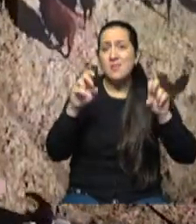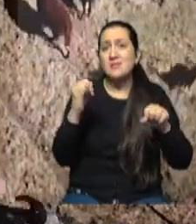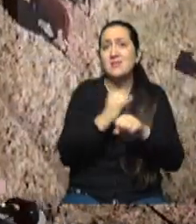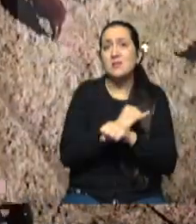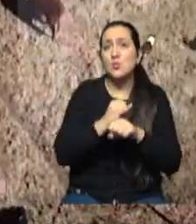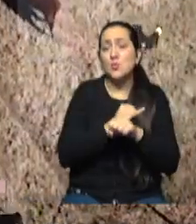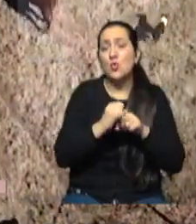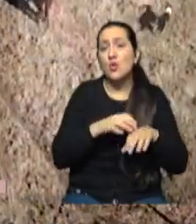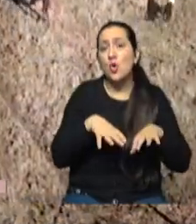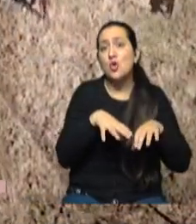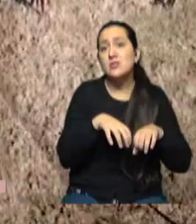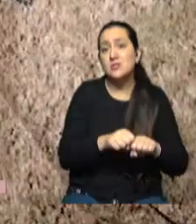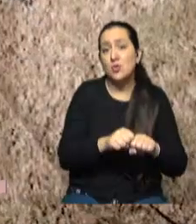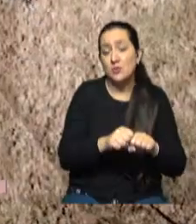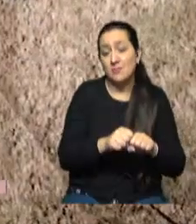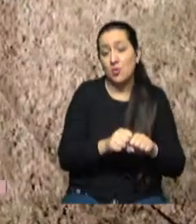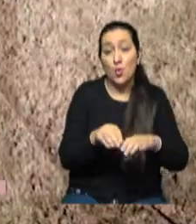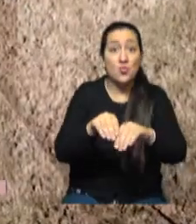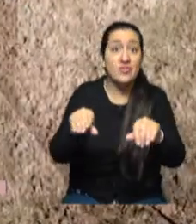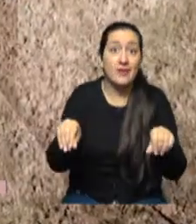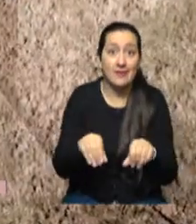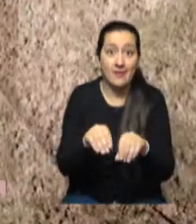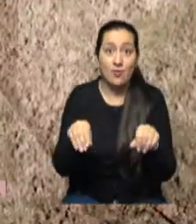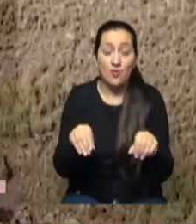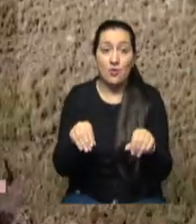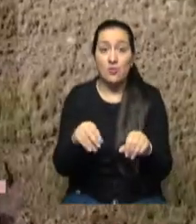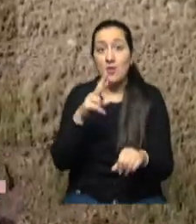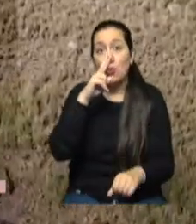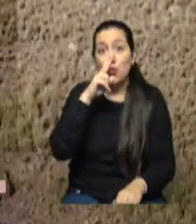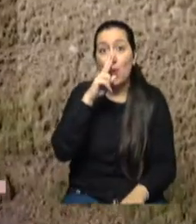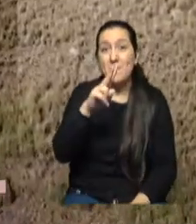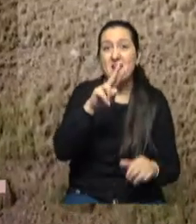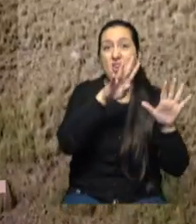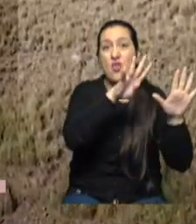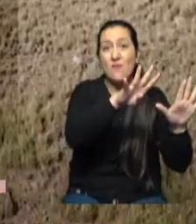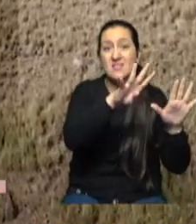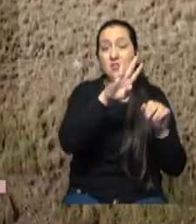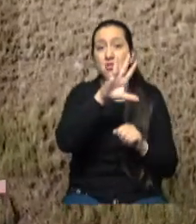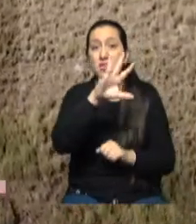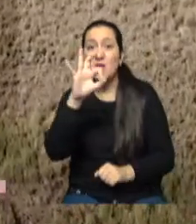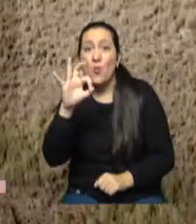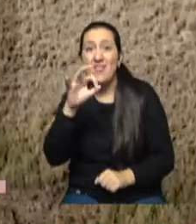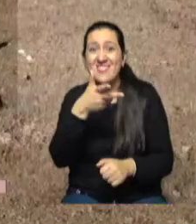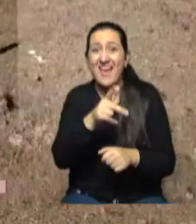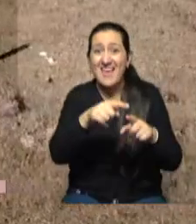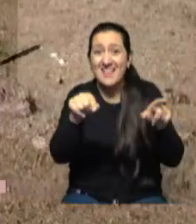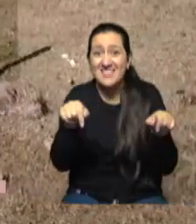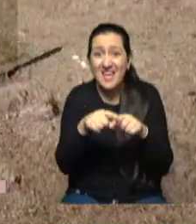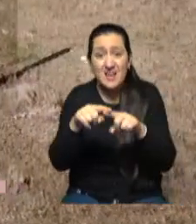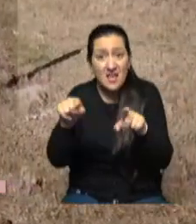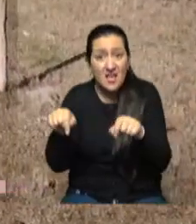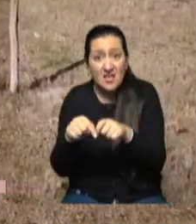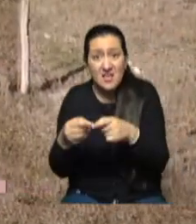relación a la afectación de un muelle de un inmueble de 2.950 hectáreas que está afectado a la ley